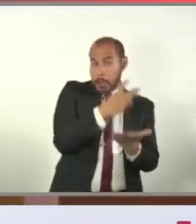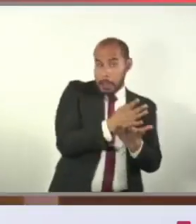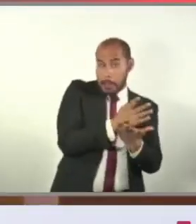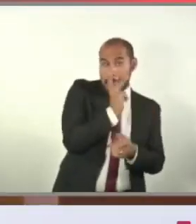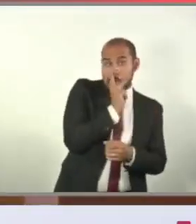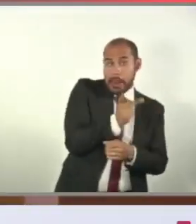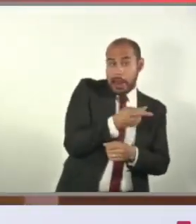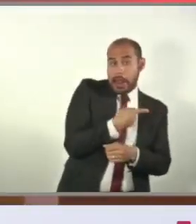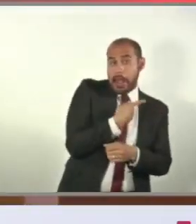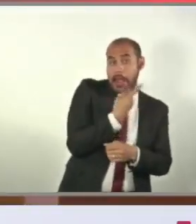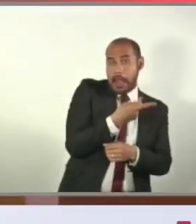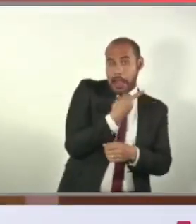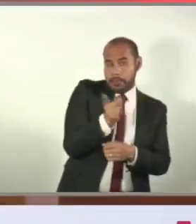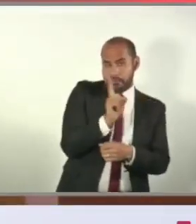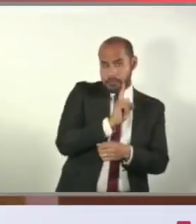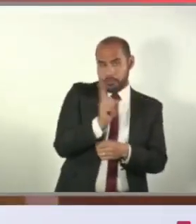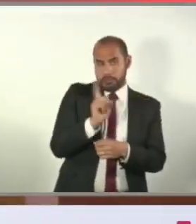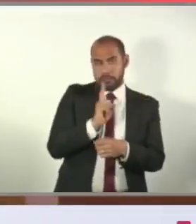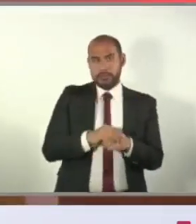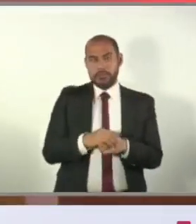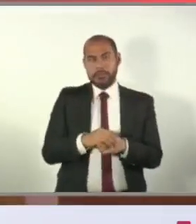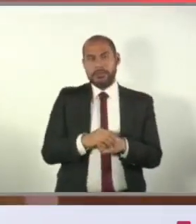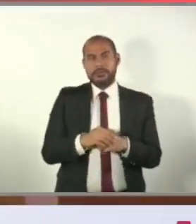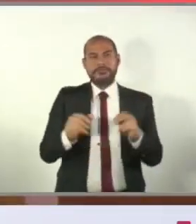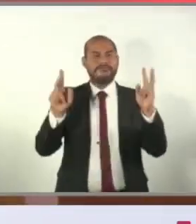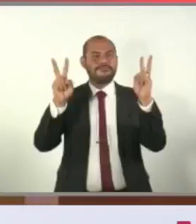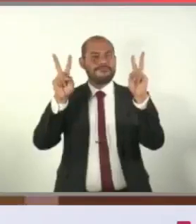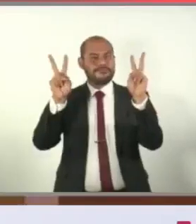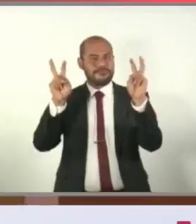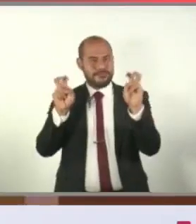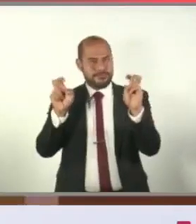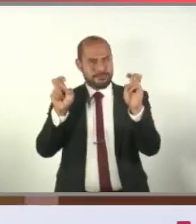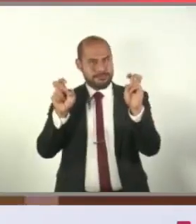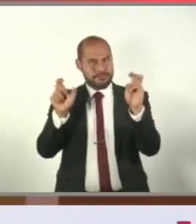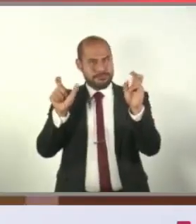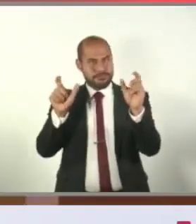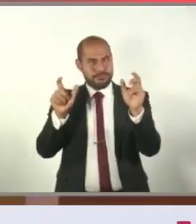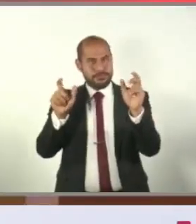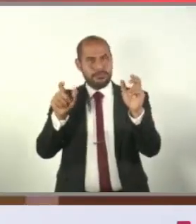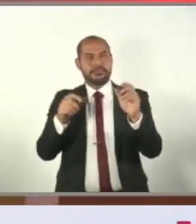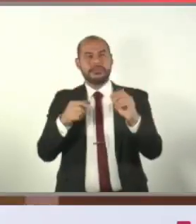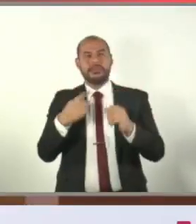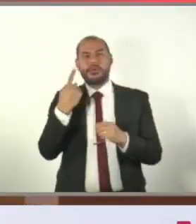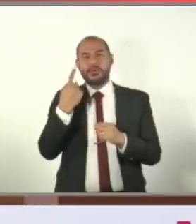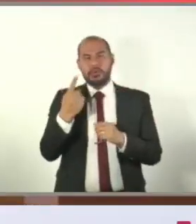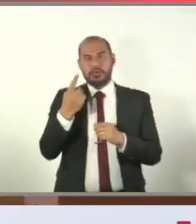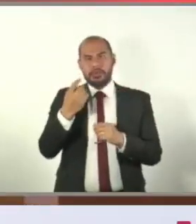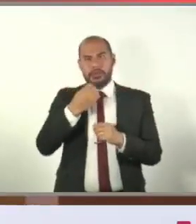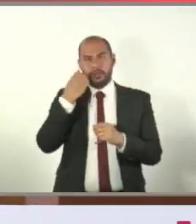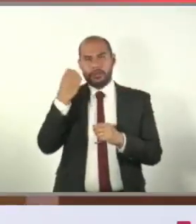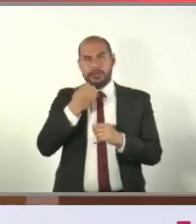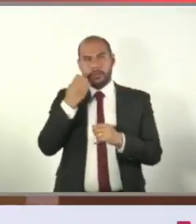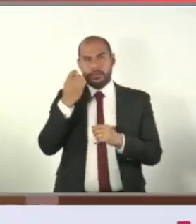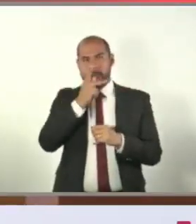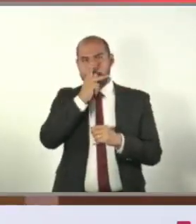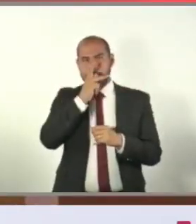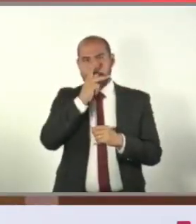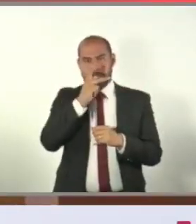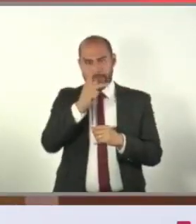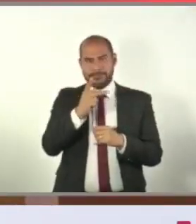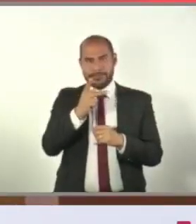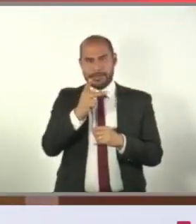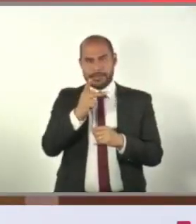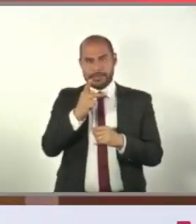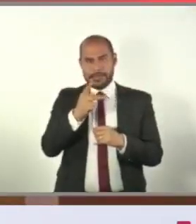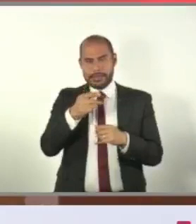Y les leeré un fragmento de una oración de un padre general nuestro